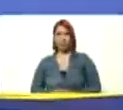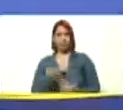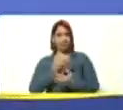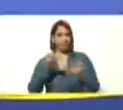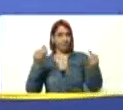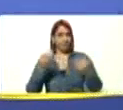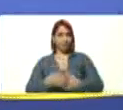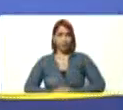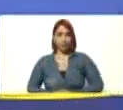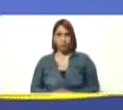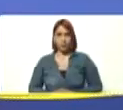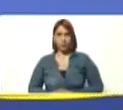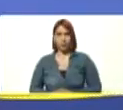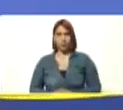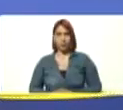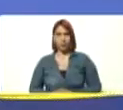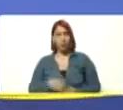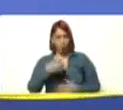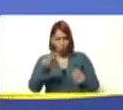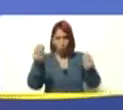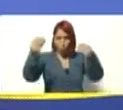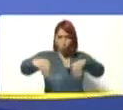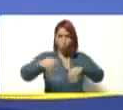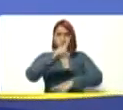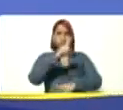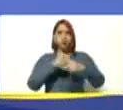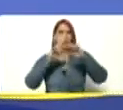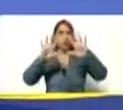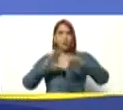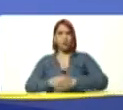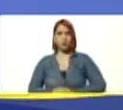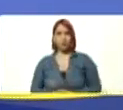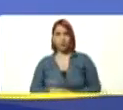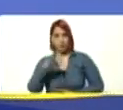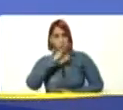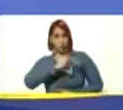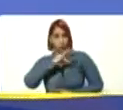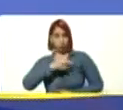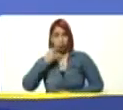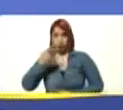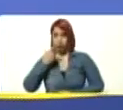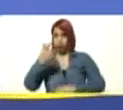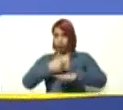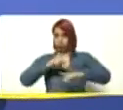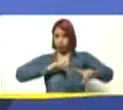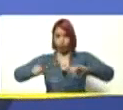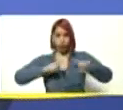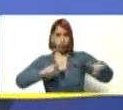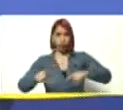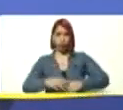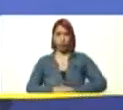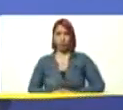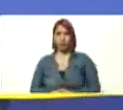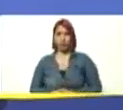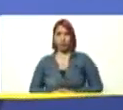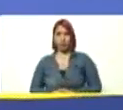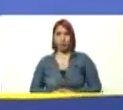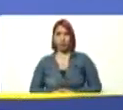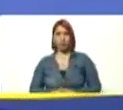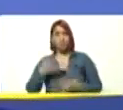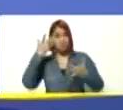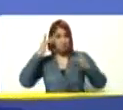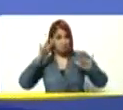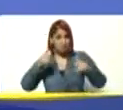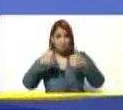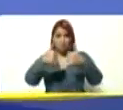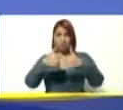Excelente. Entonces están de acuerdo con el 1x10 sociopolítico gubernamental. Me parece